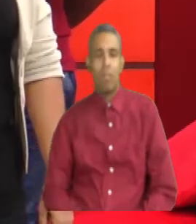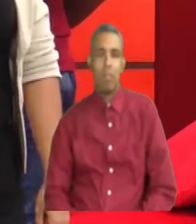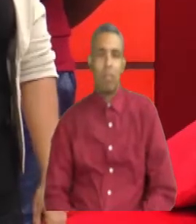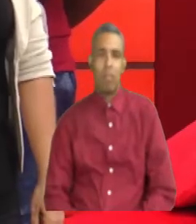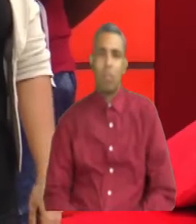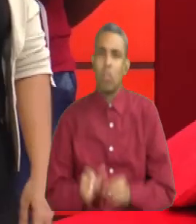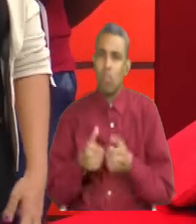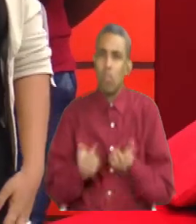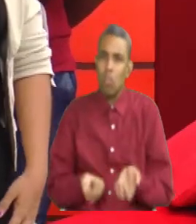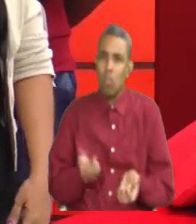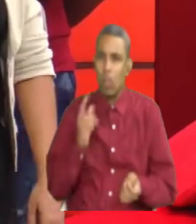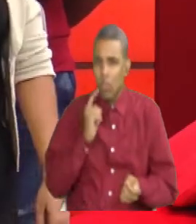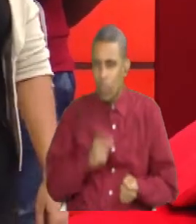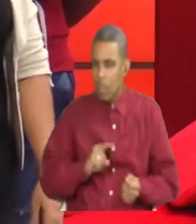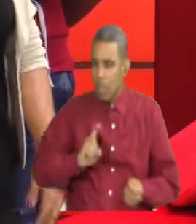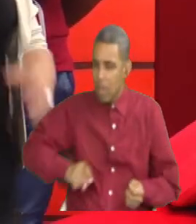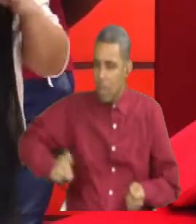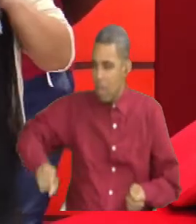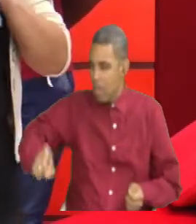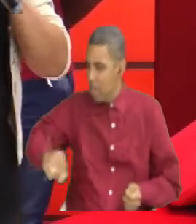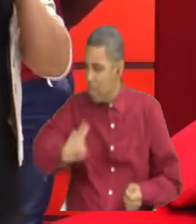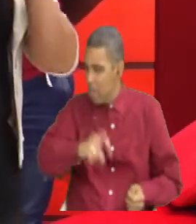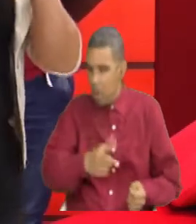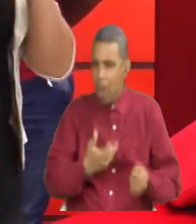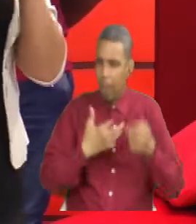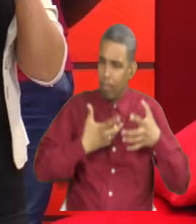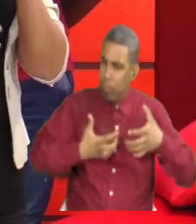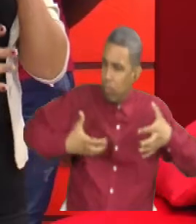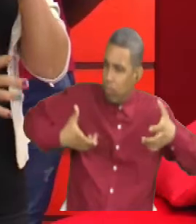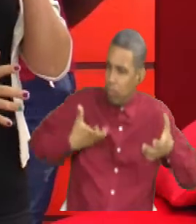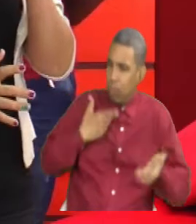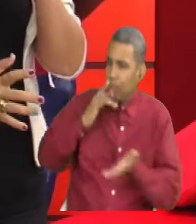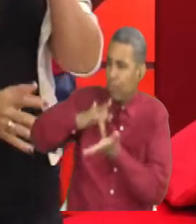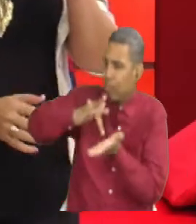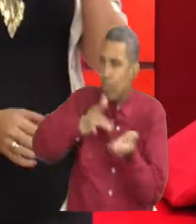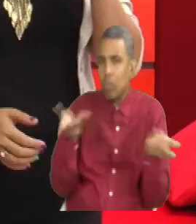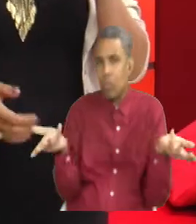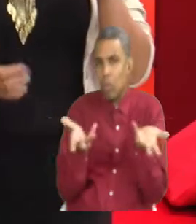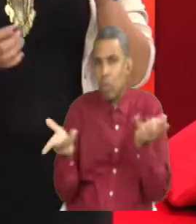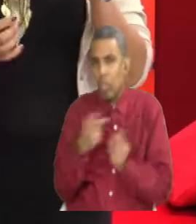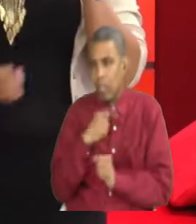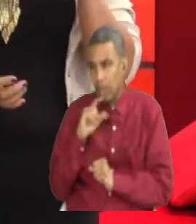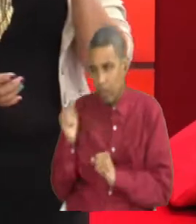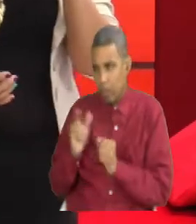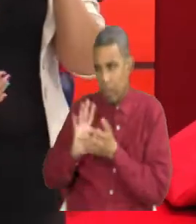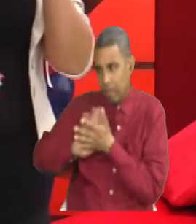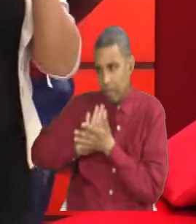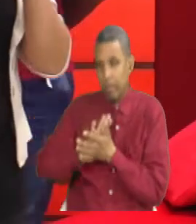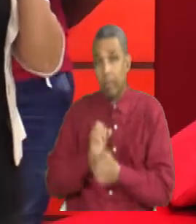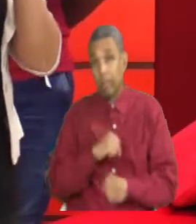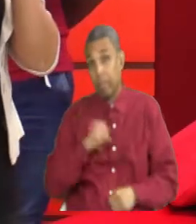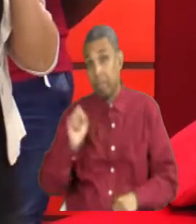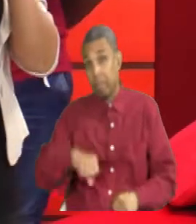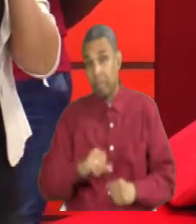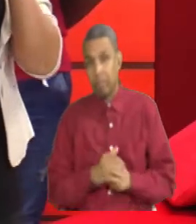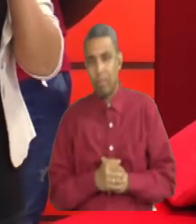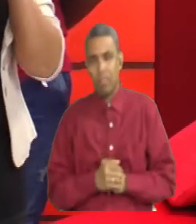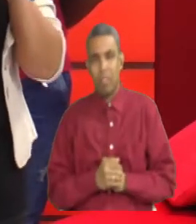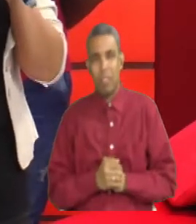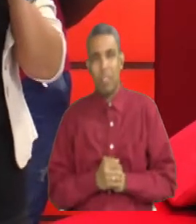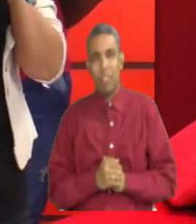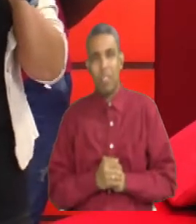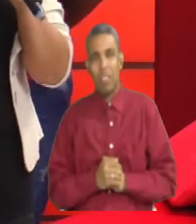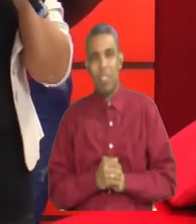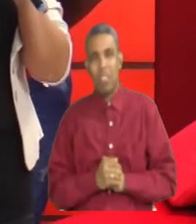y cuáles son las expectativas que tienes con ella. Bueno, a nosotros nos ha ido espectacular, ha sido un arduo trabajo, hemos venido